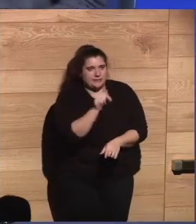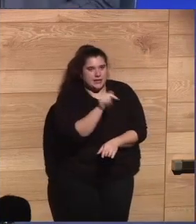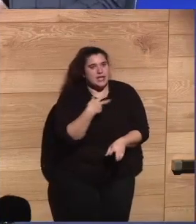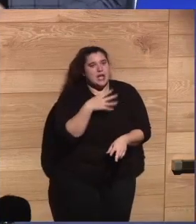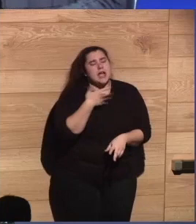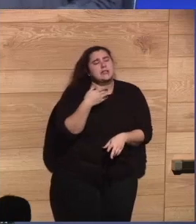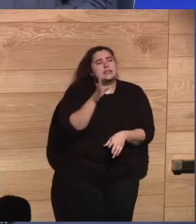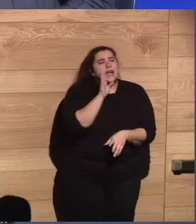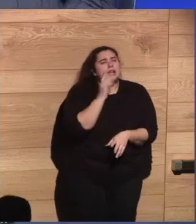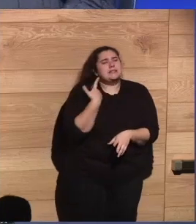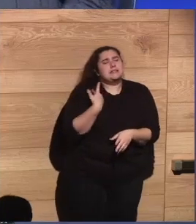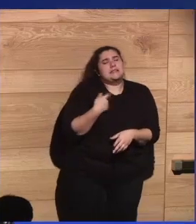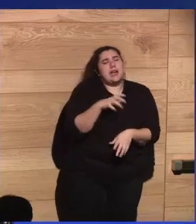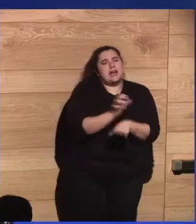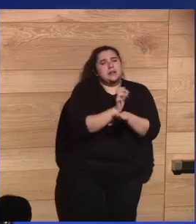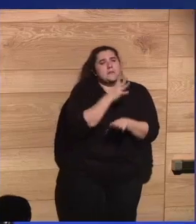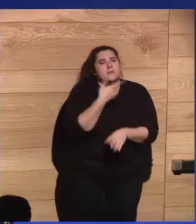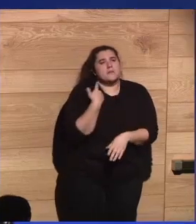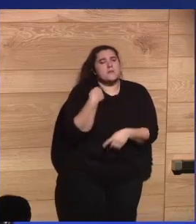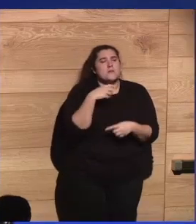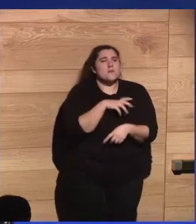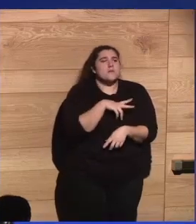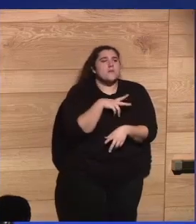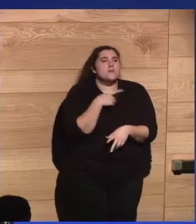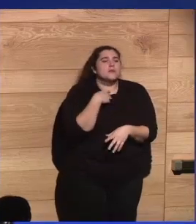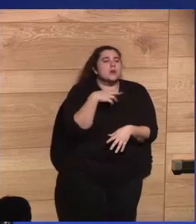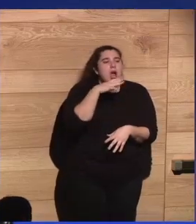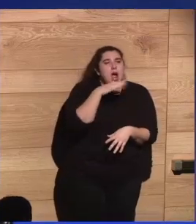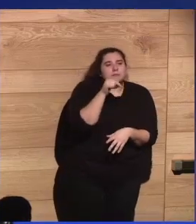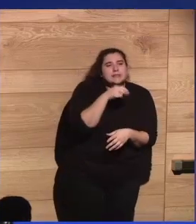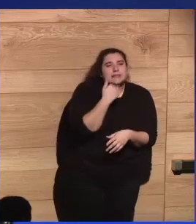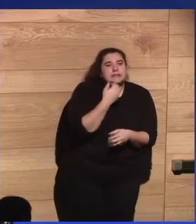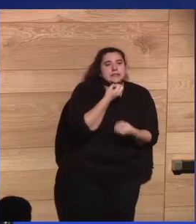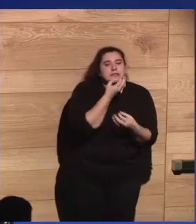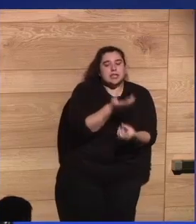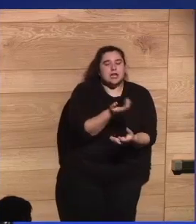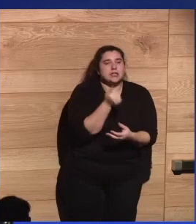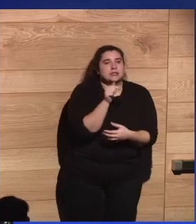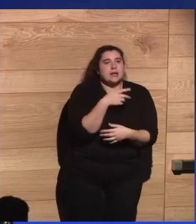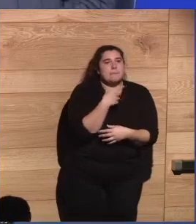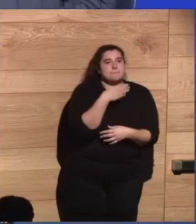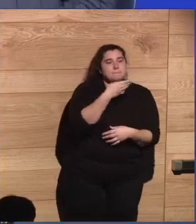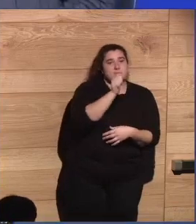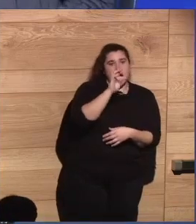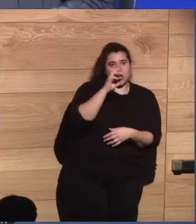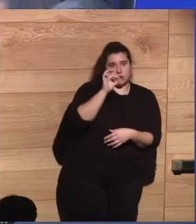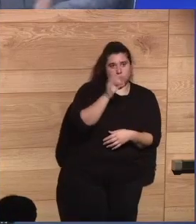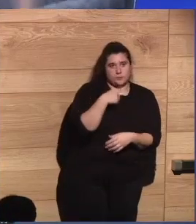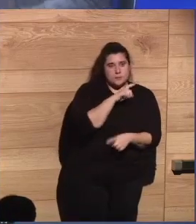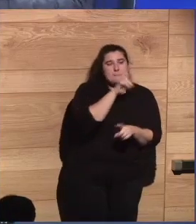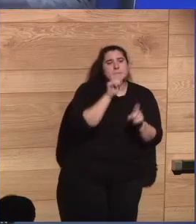día nos reíamos porque estábamos contando una anécdota, y yo me acuerdo de una anécdota que me contó un profesor de composición que me decía, le preguntan a Bartók, dice,